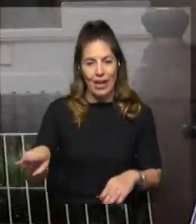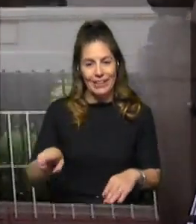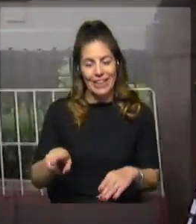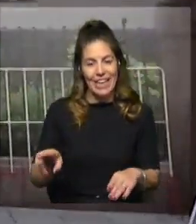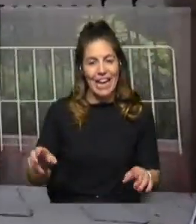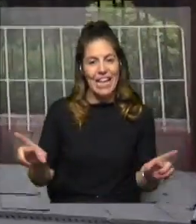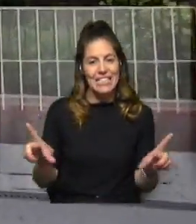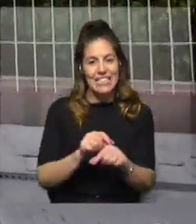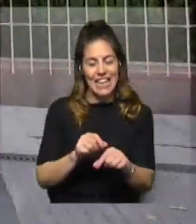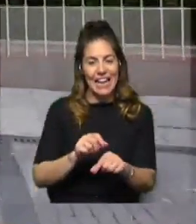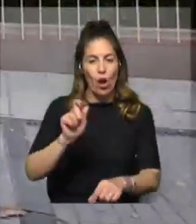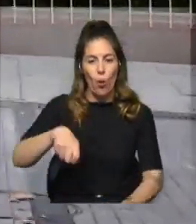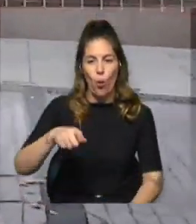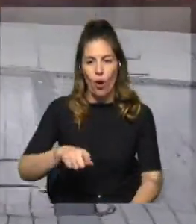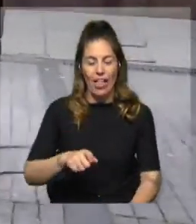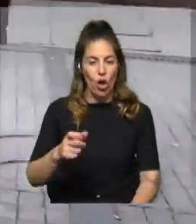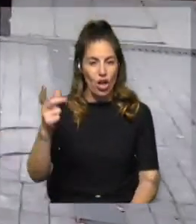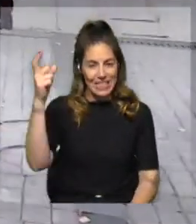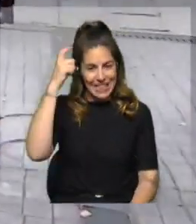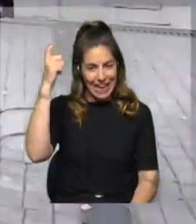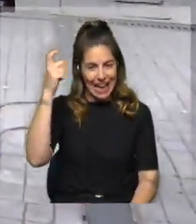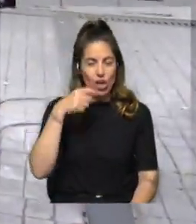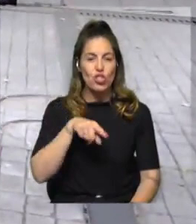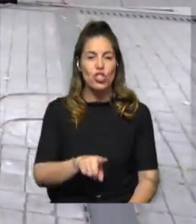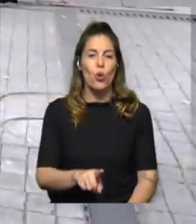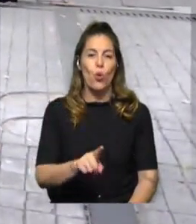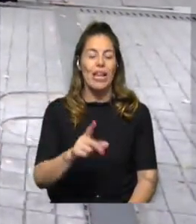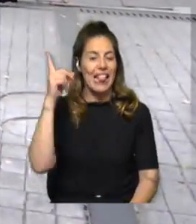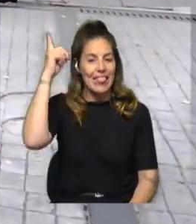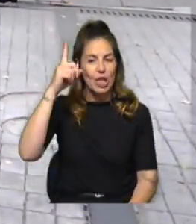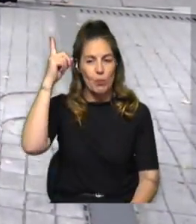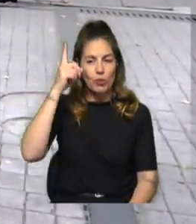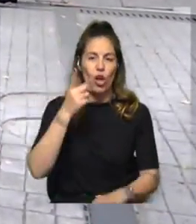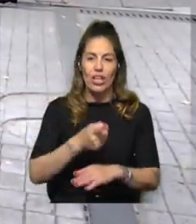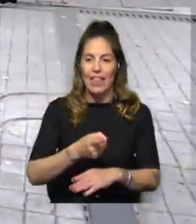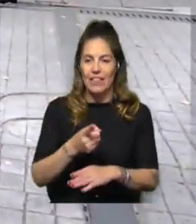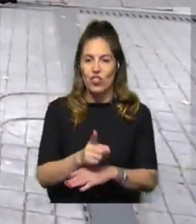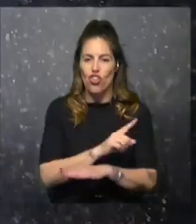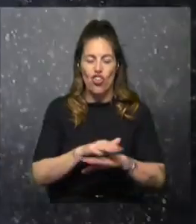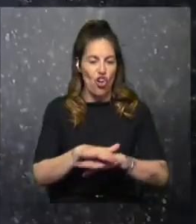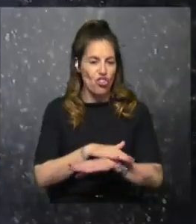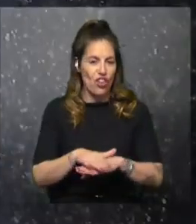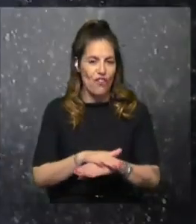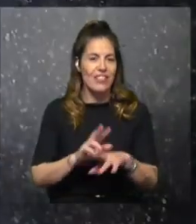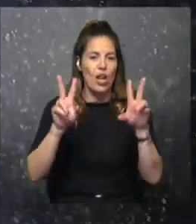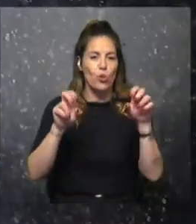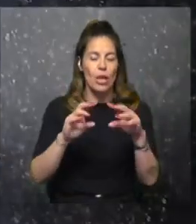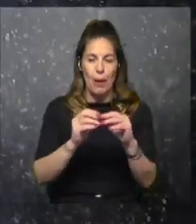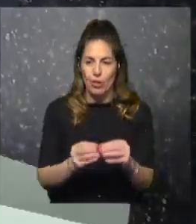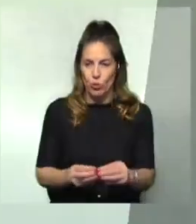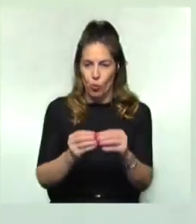los juzgados en San Carlos. Según el diputado Sebastián Cal, la decisión no se basa en un tema